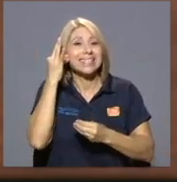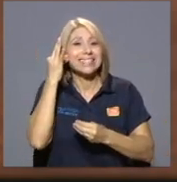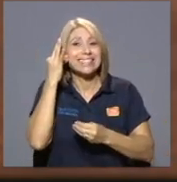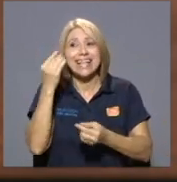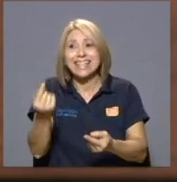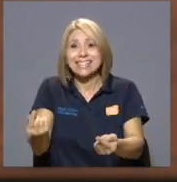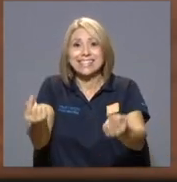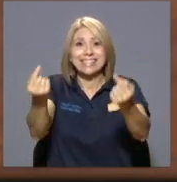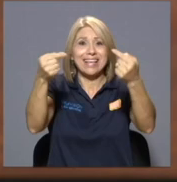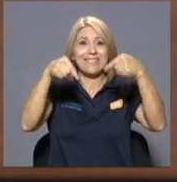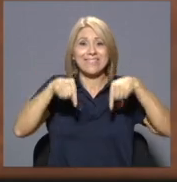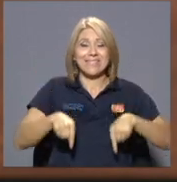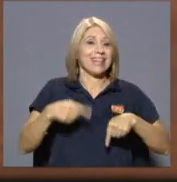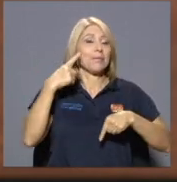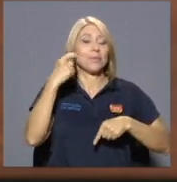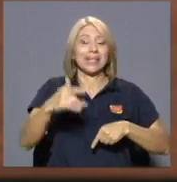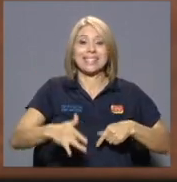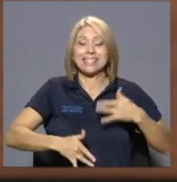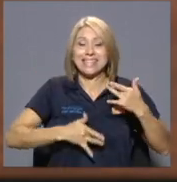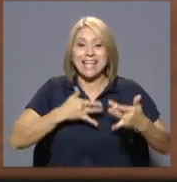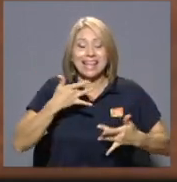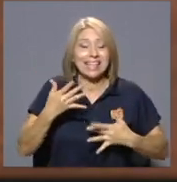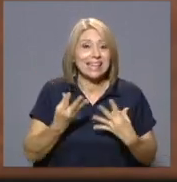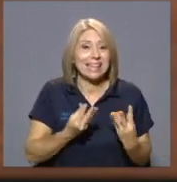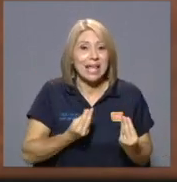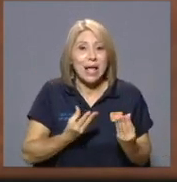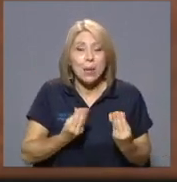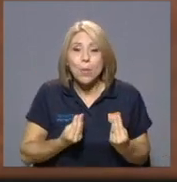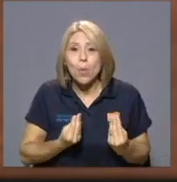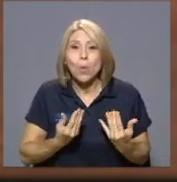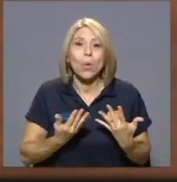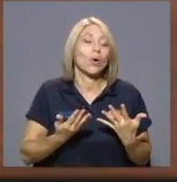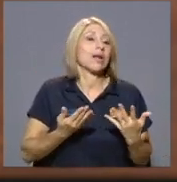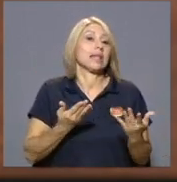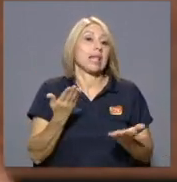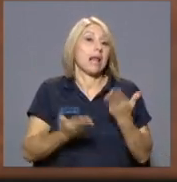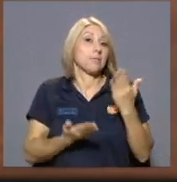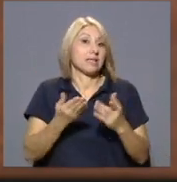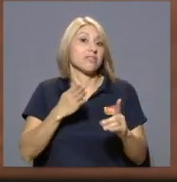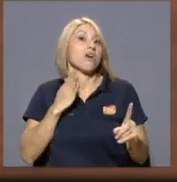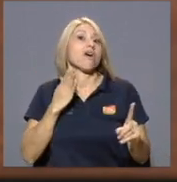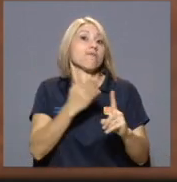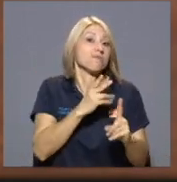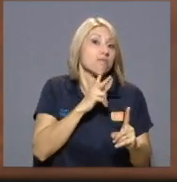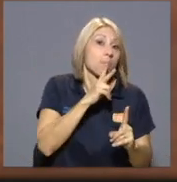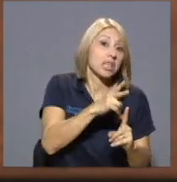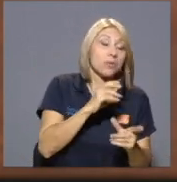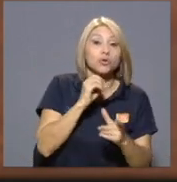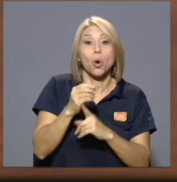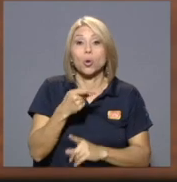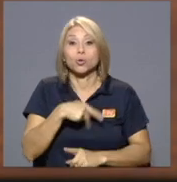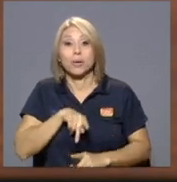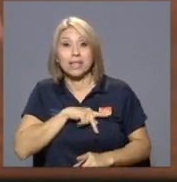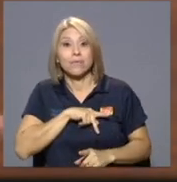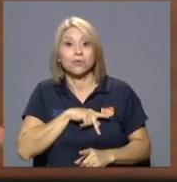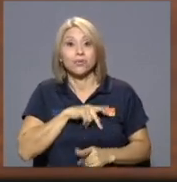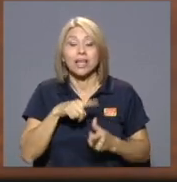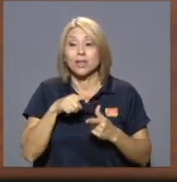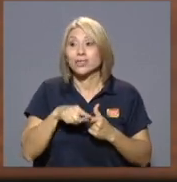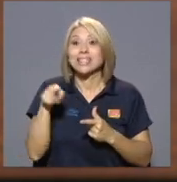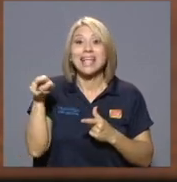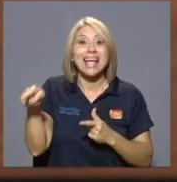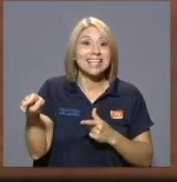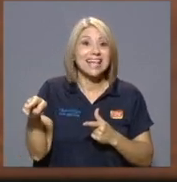porque sienten situaciones de fundados temores, tanto objetivos como subjetivos, que hacen que bajen y que se